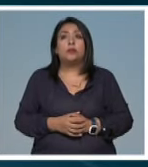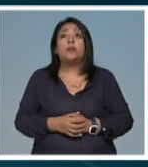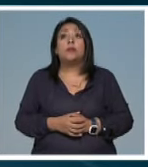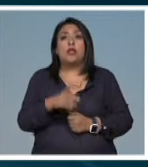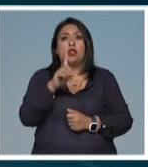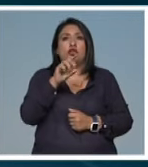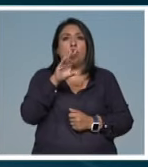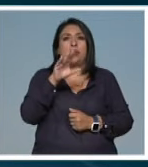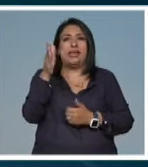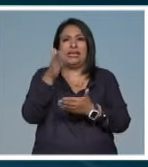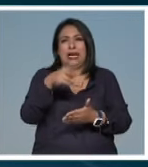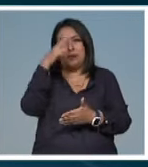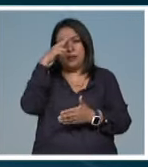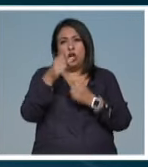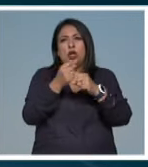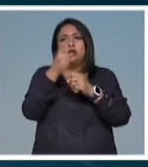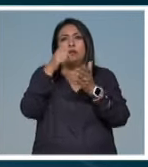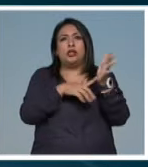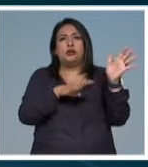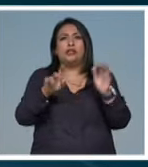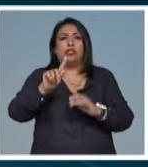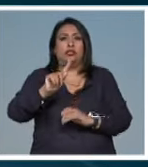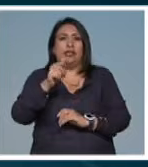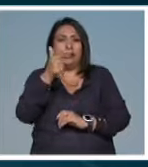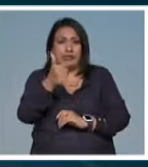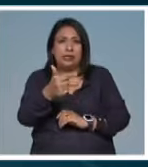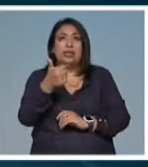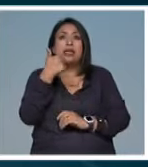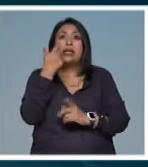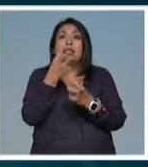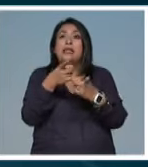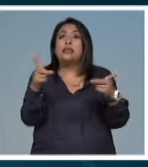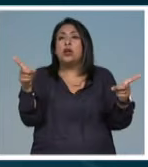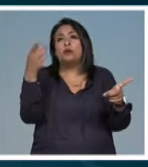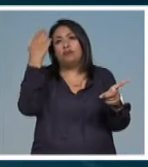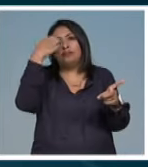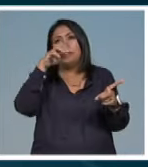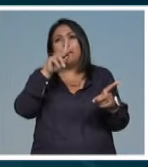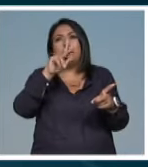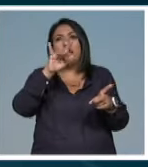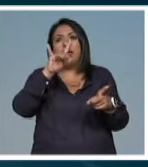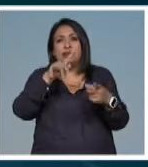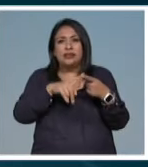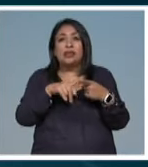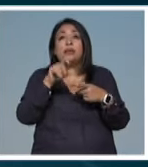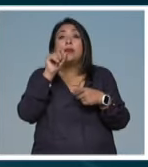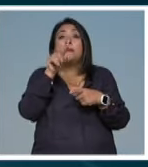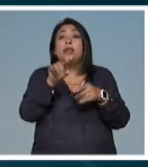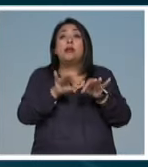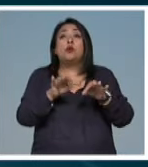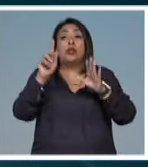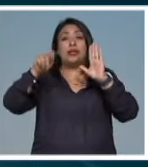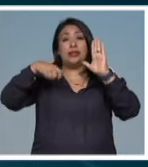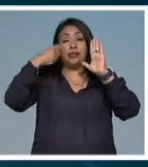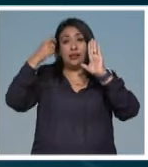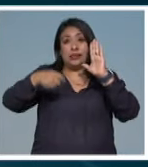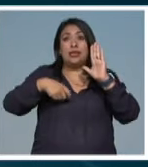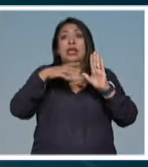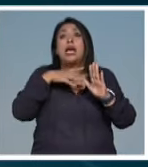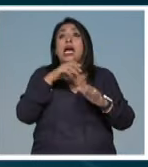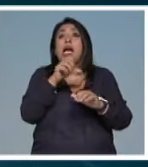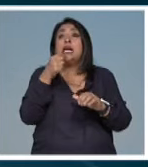Dominique Jonard llegó a México en 1977 para desarrollar una carrera en la plástica, pero sobre todo en el cine, generado